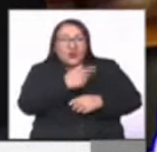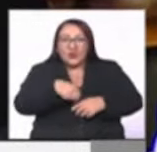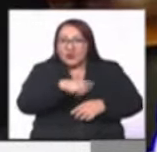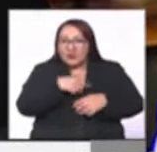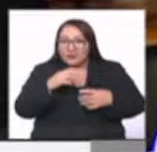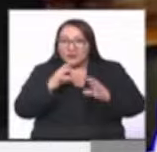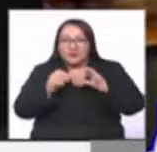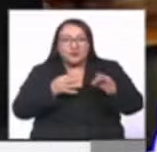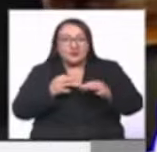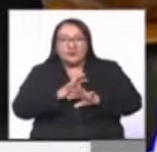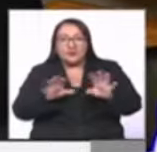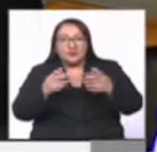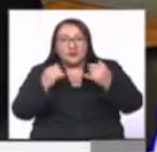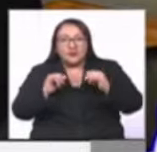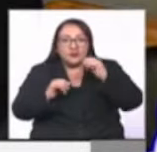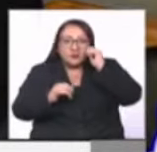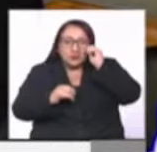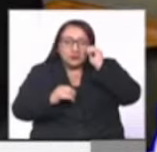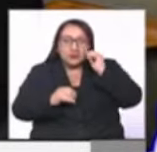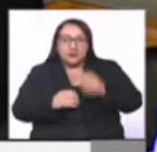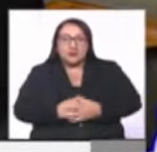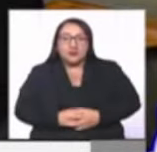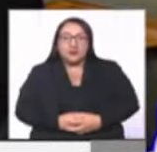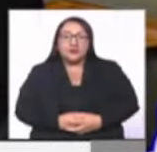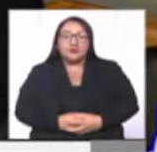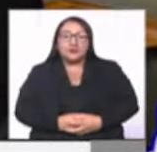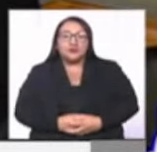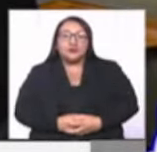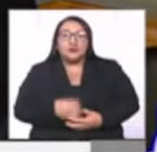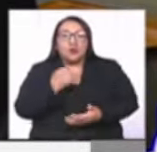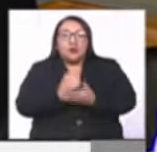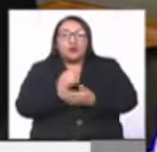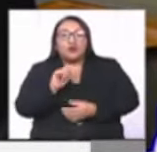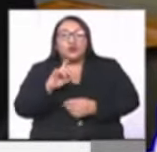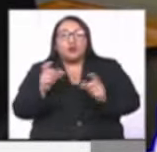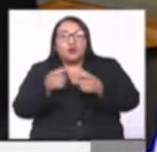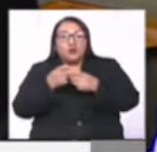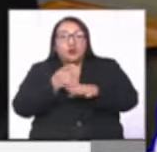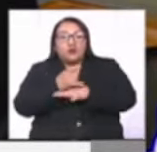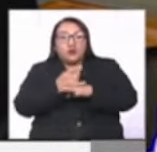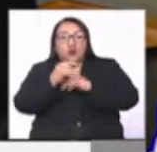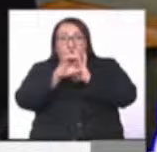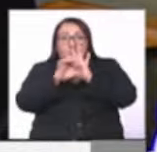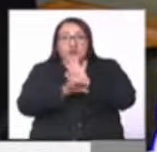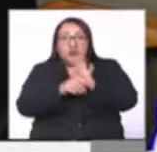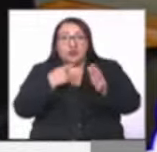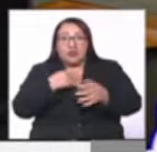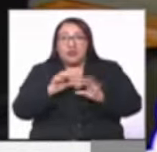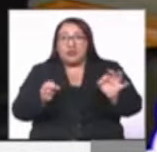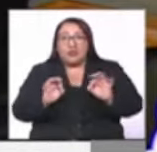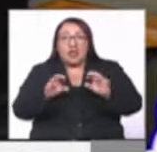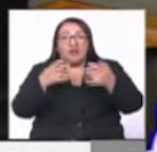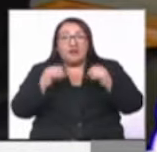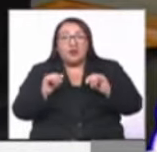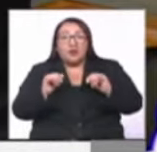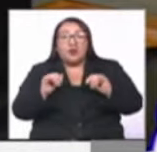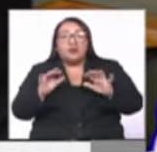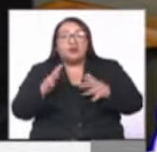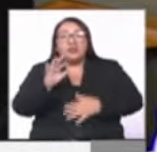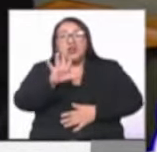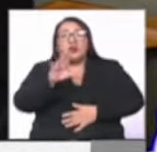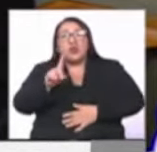sido abordado en el informe eh aprobado por la subcomisión de acusaciones constitucionales el informe consta de